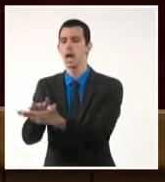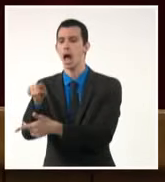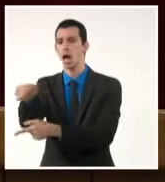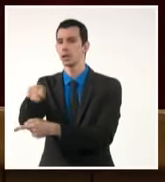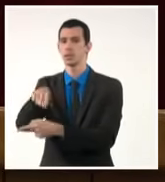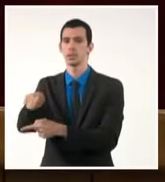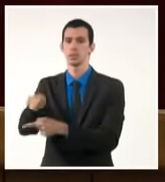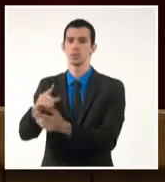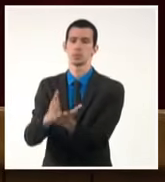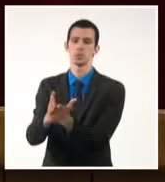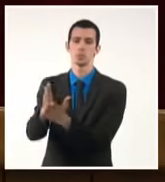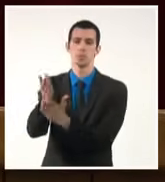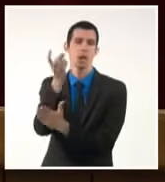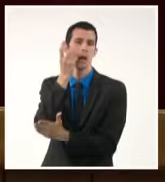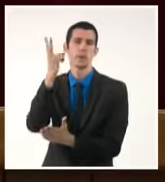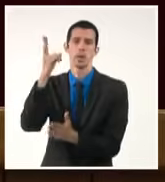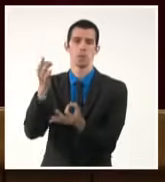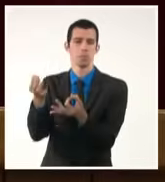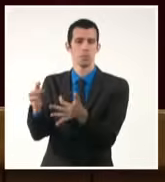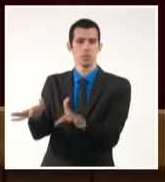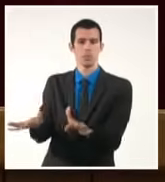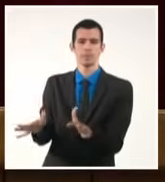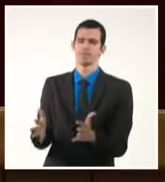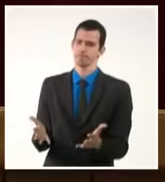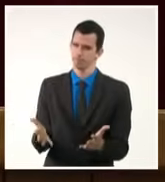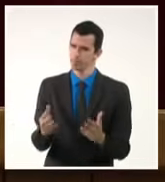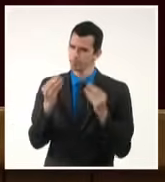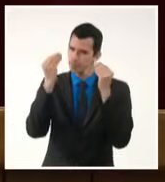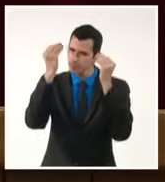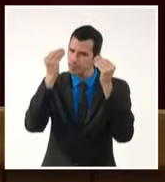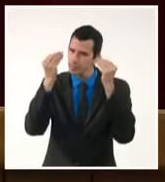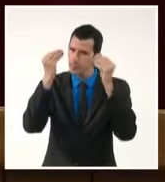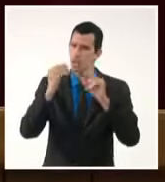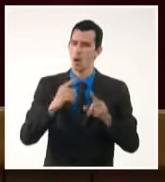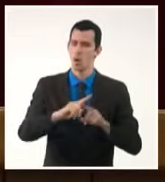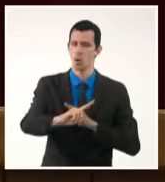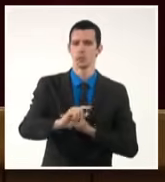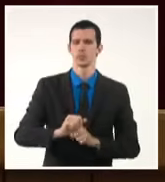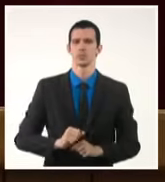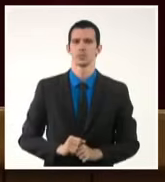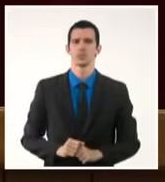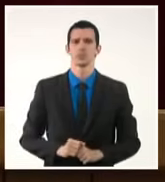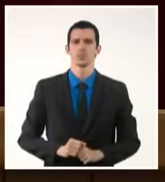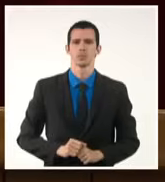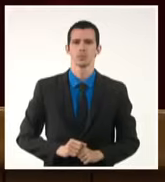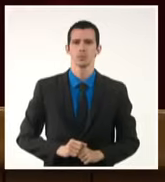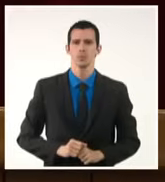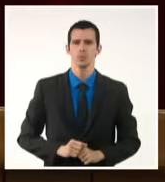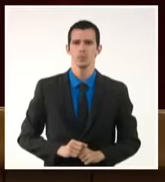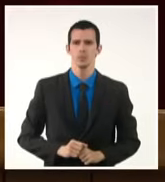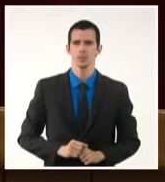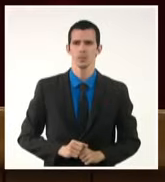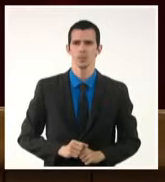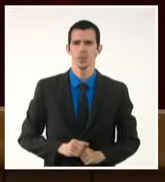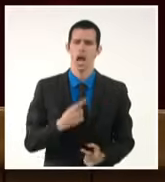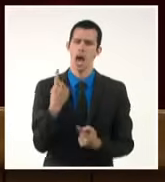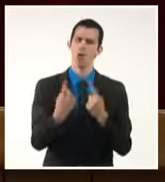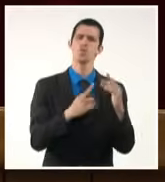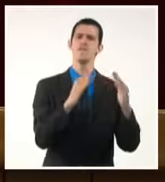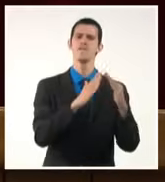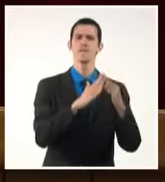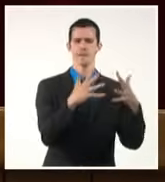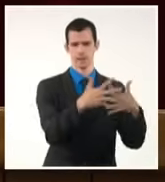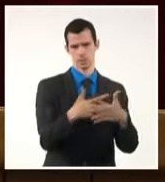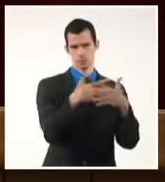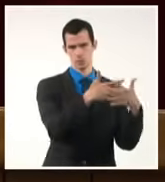que mantiene ante personas de origen cubano que desde el territorio norteamericano alientan, planifican,